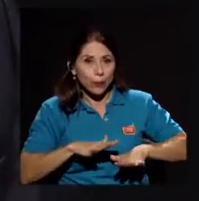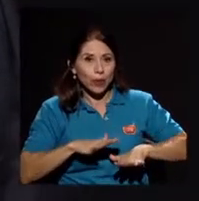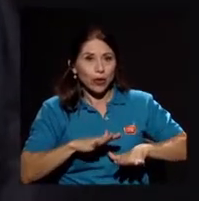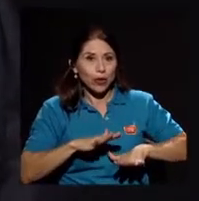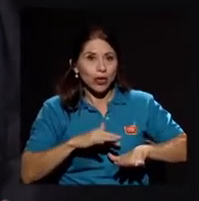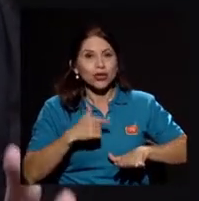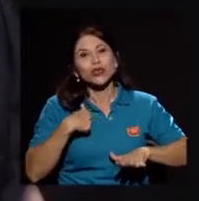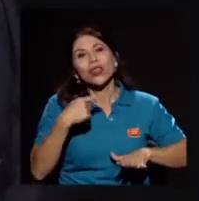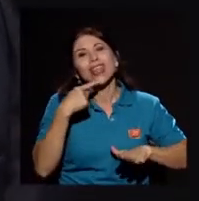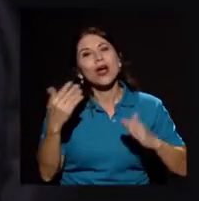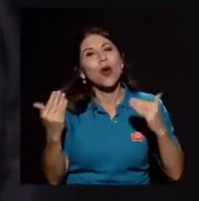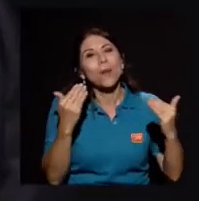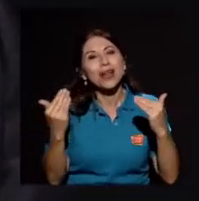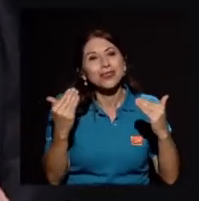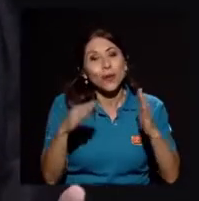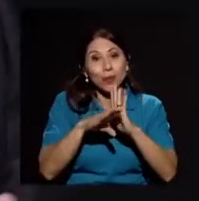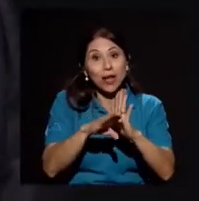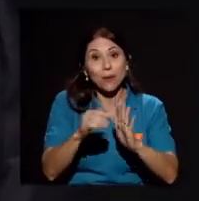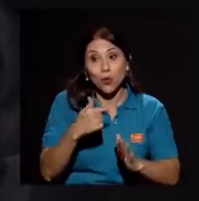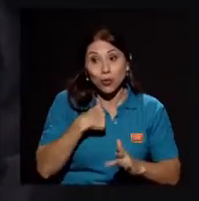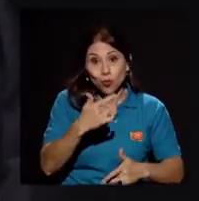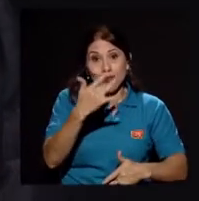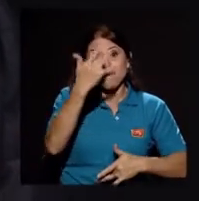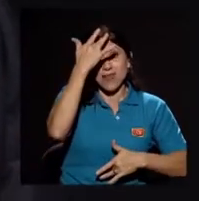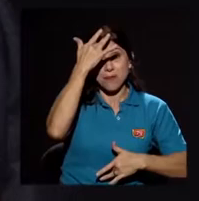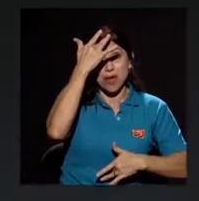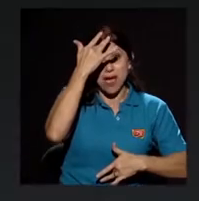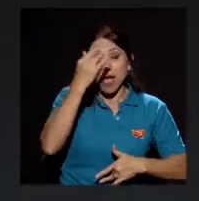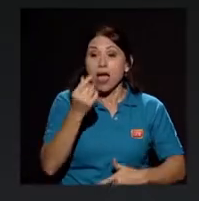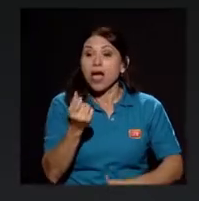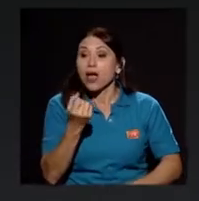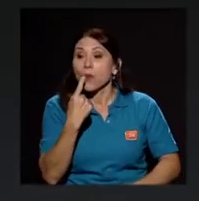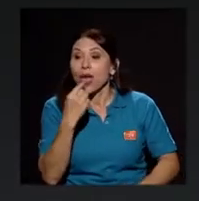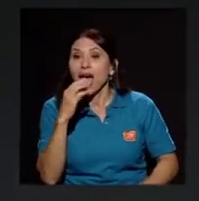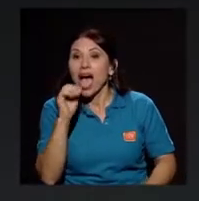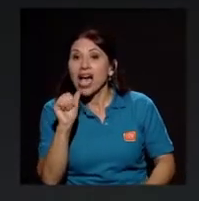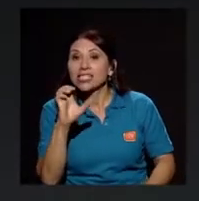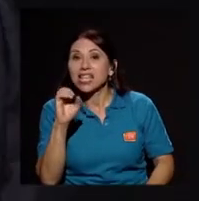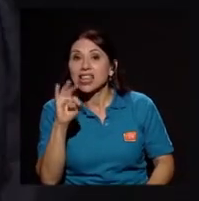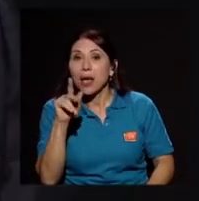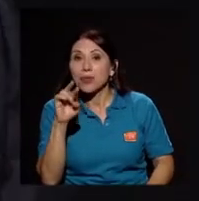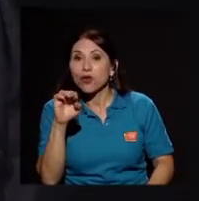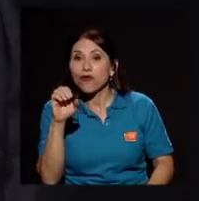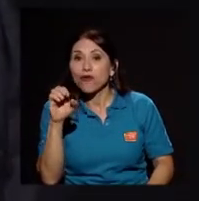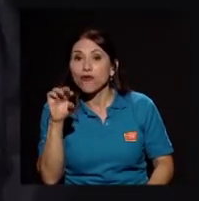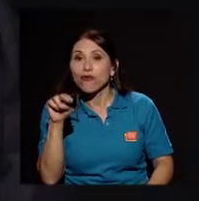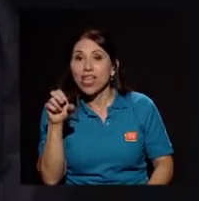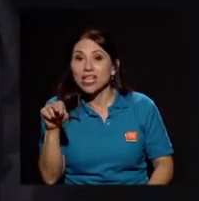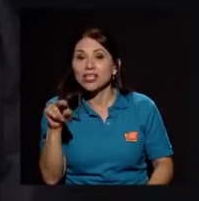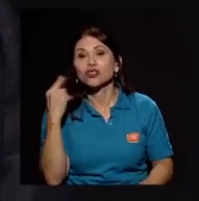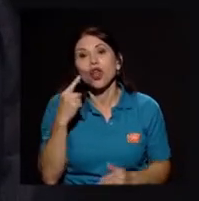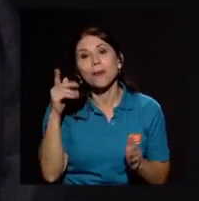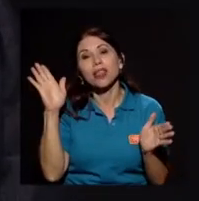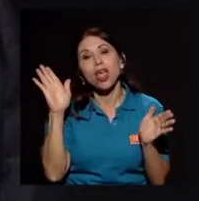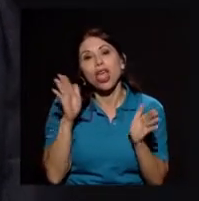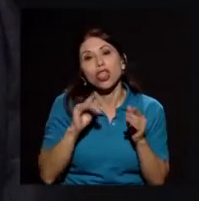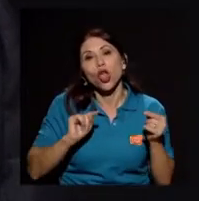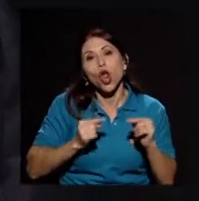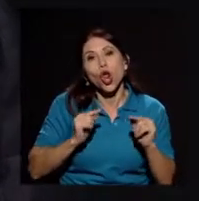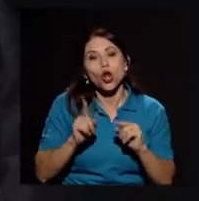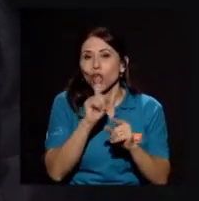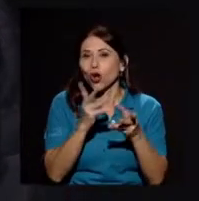como tomarse el acetaminofén cuando no tiene una enfermedad es un analgésico nada más que no resuelve la enfermedad pero que nos da un tiempo sin